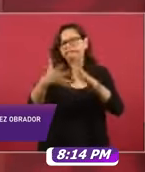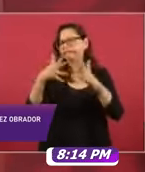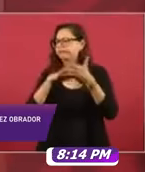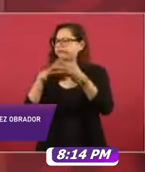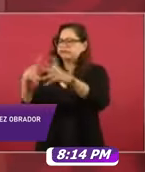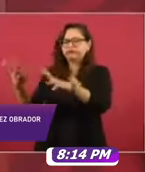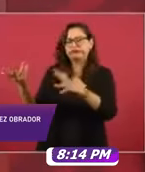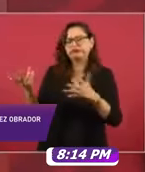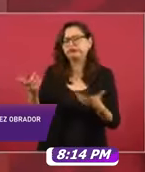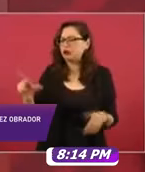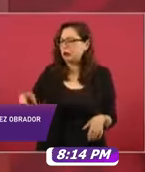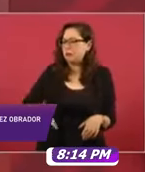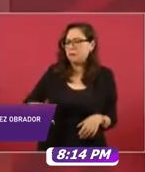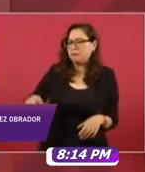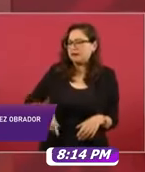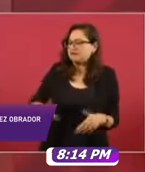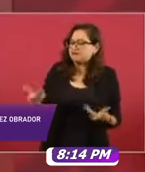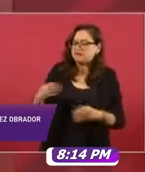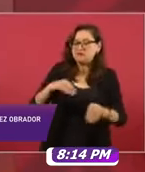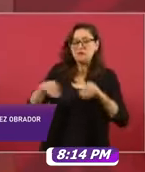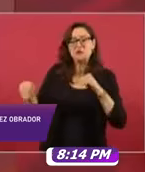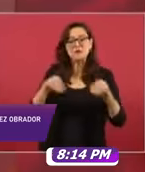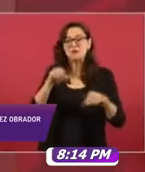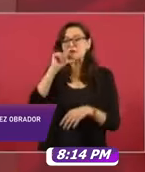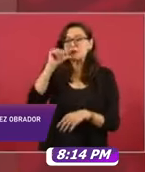de desgobierno.